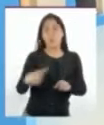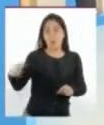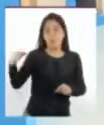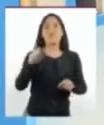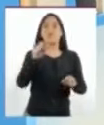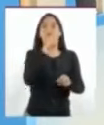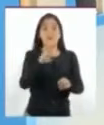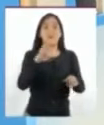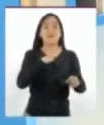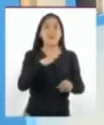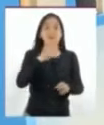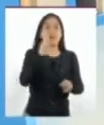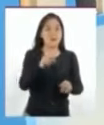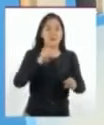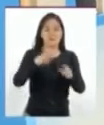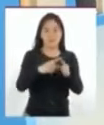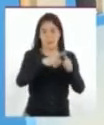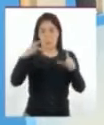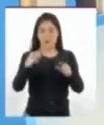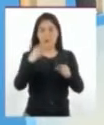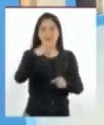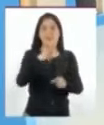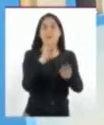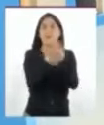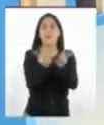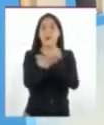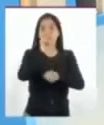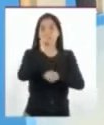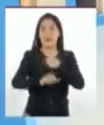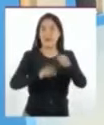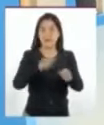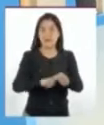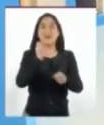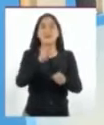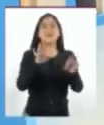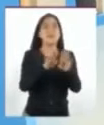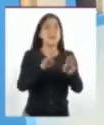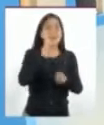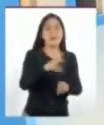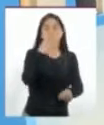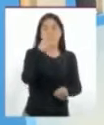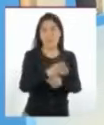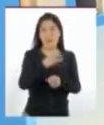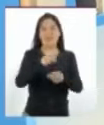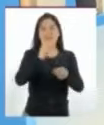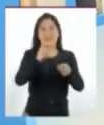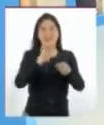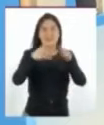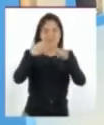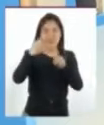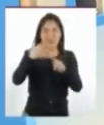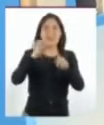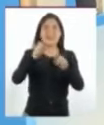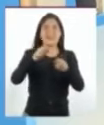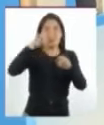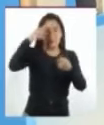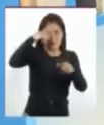de puntas hechas de piedra o de hueso animal en la 4ª capa nos dice que los ocupantes de la